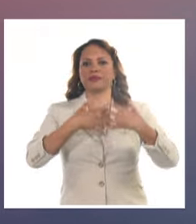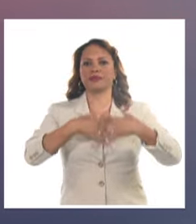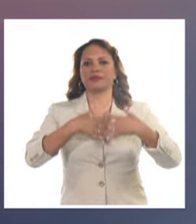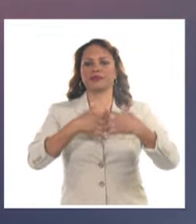provincia